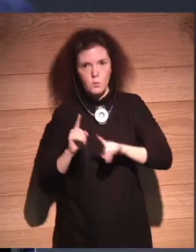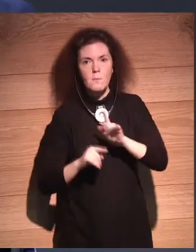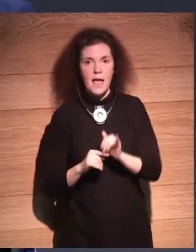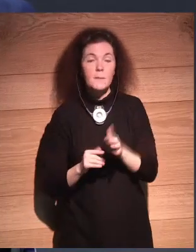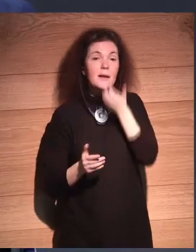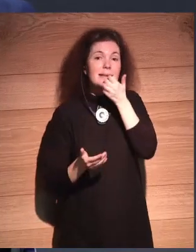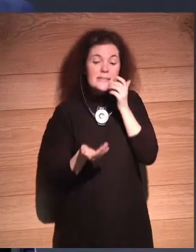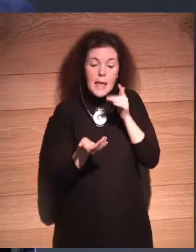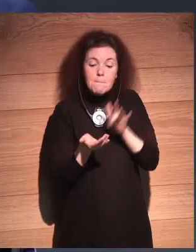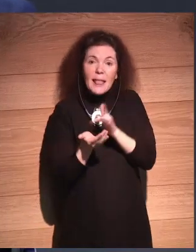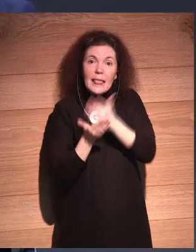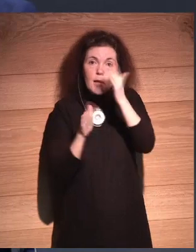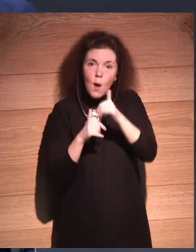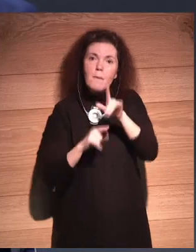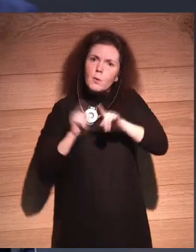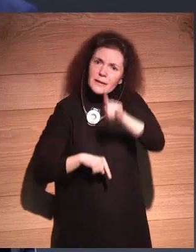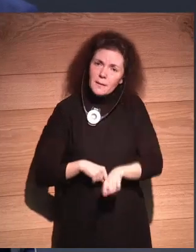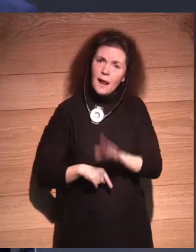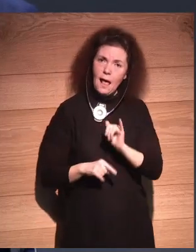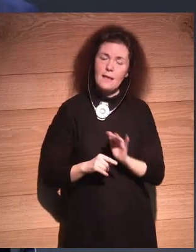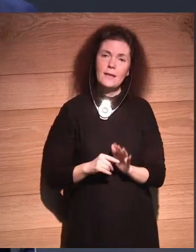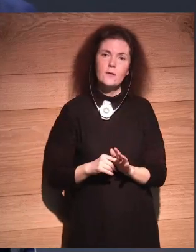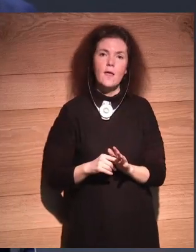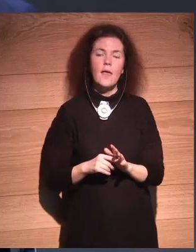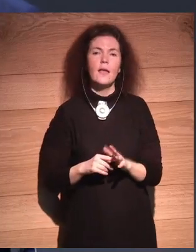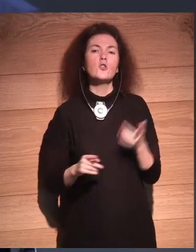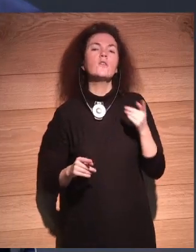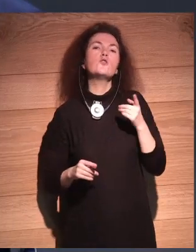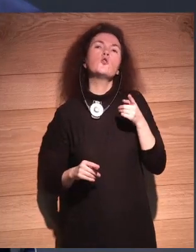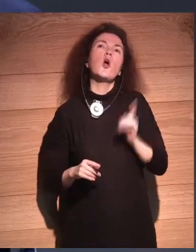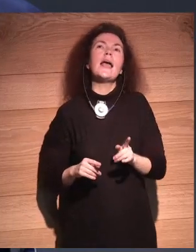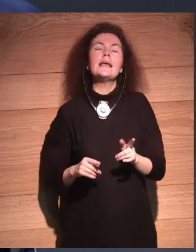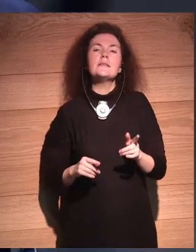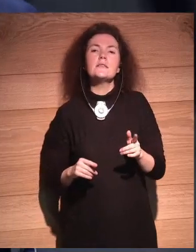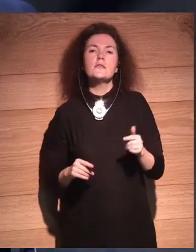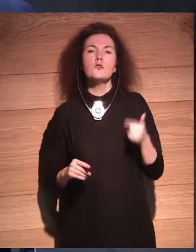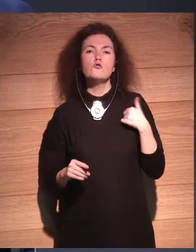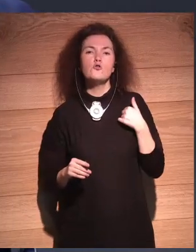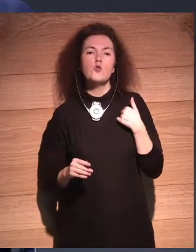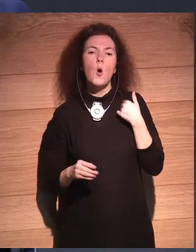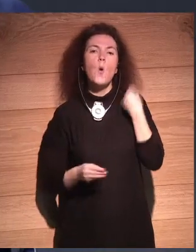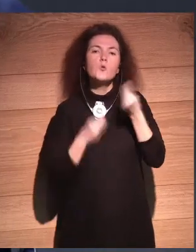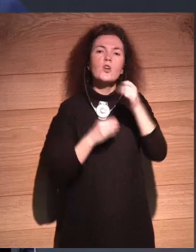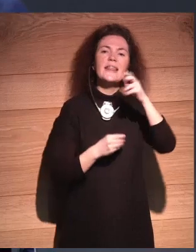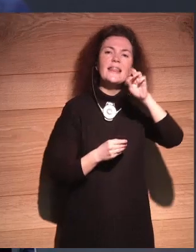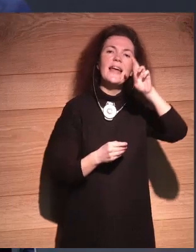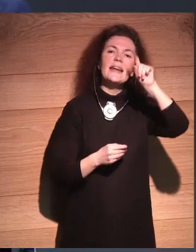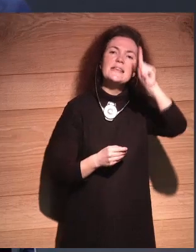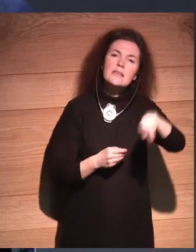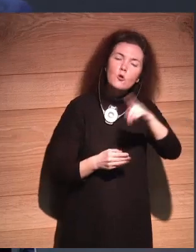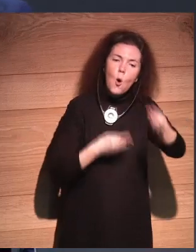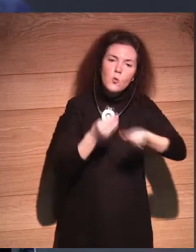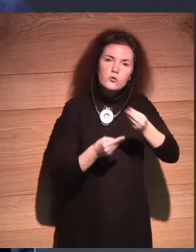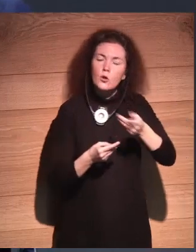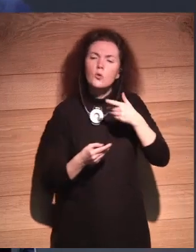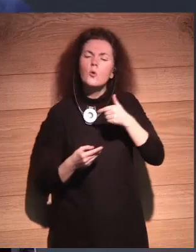tenemos una pantalla, también estamos en problemas. Así que no es tanto decir, pues yo uso Tinder sí o no, sino hay que pensar, ¿qué